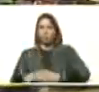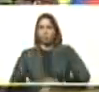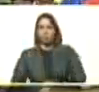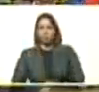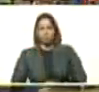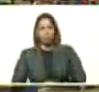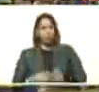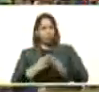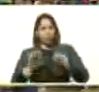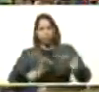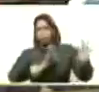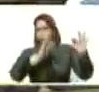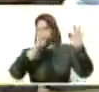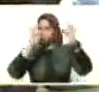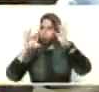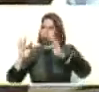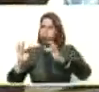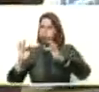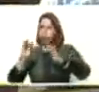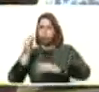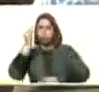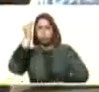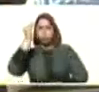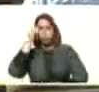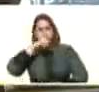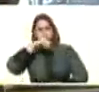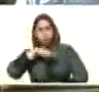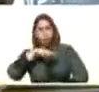todos los legados,